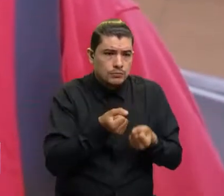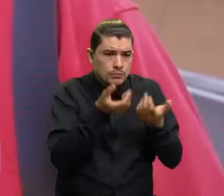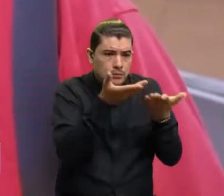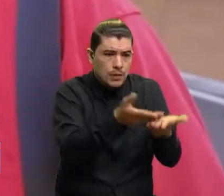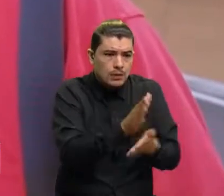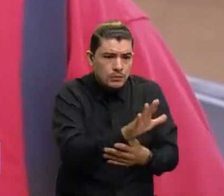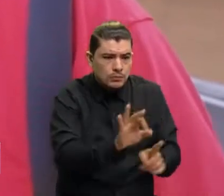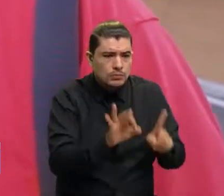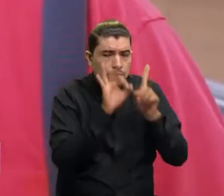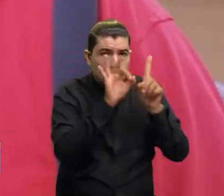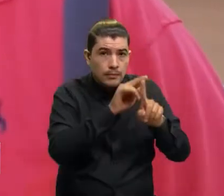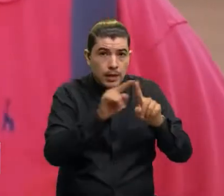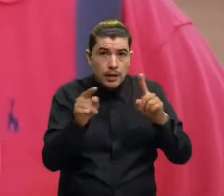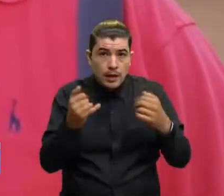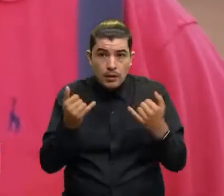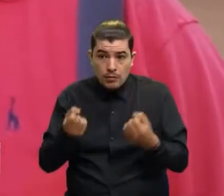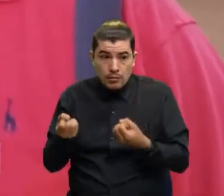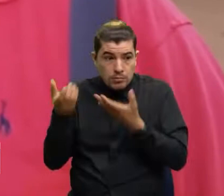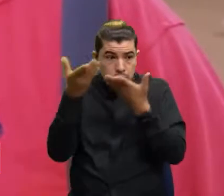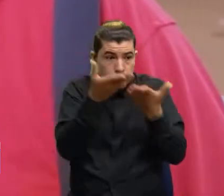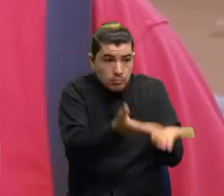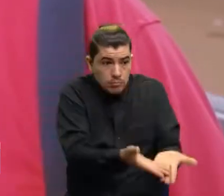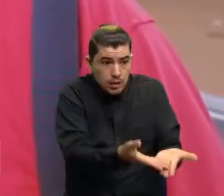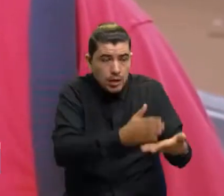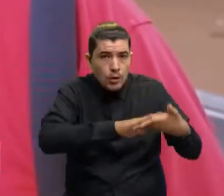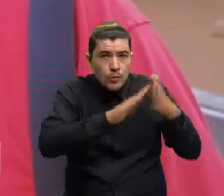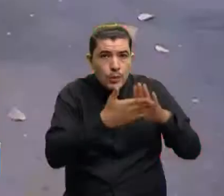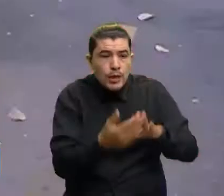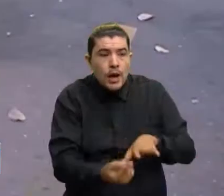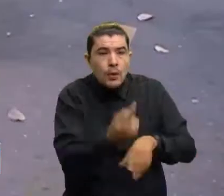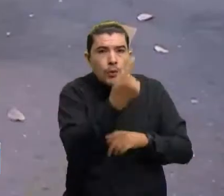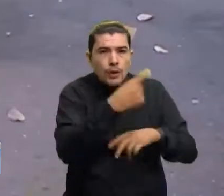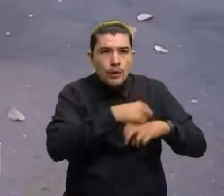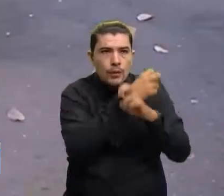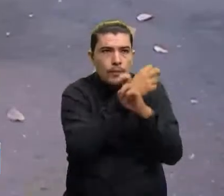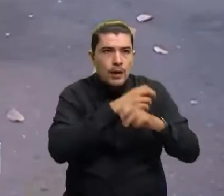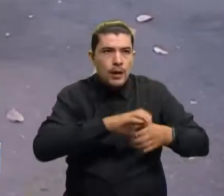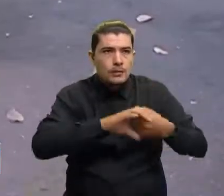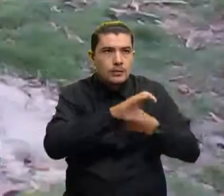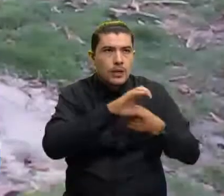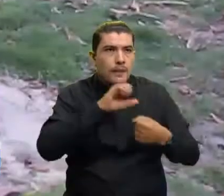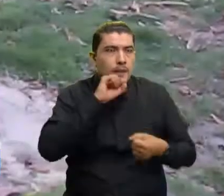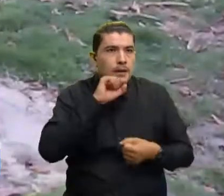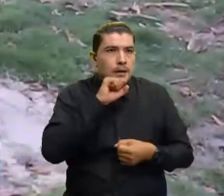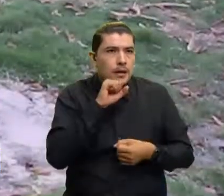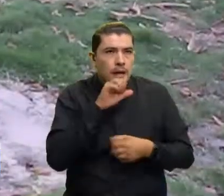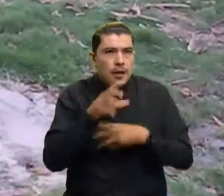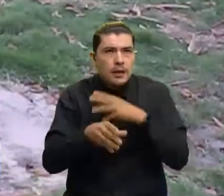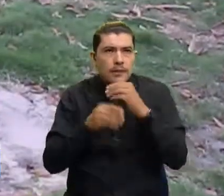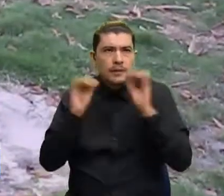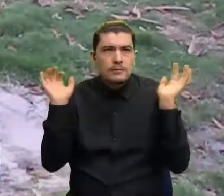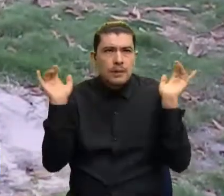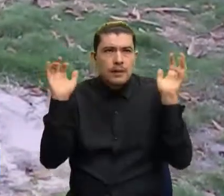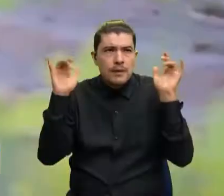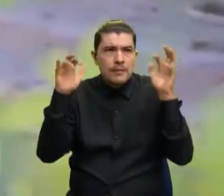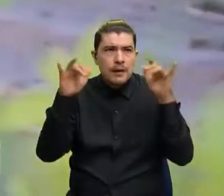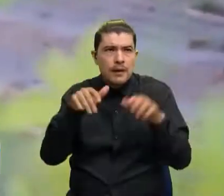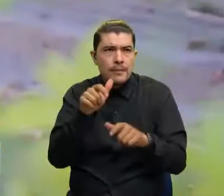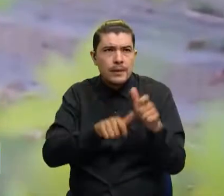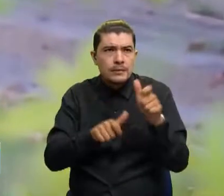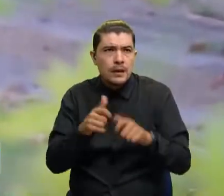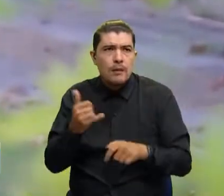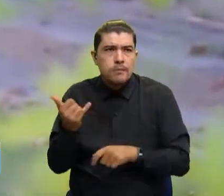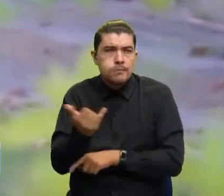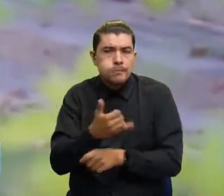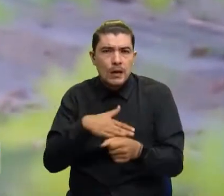apogeo, pues en el momento en que se entregó era el único parque que estaba en funcionamiento en Barranca Bermeja, y debido a tanta afluencia de gente fue que se